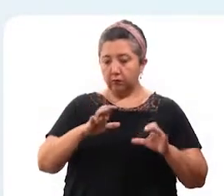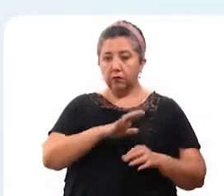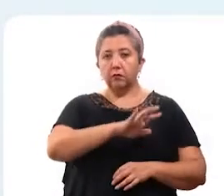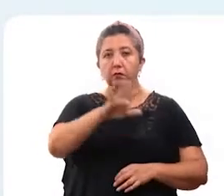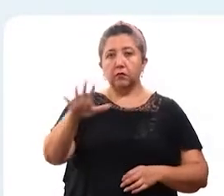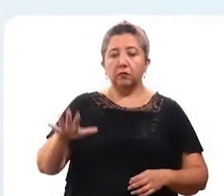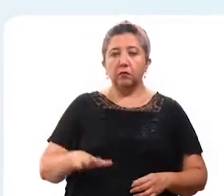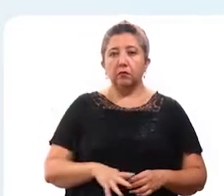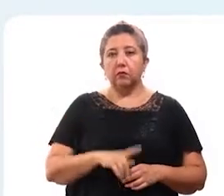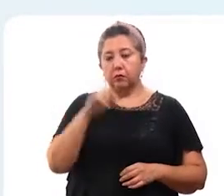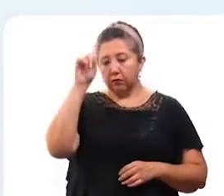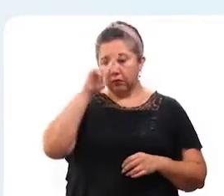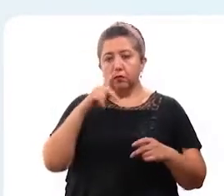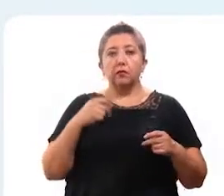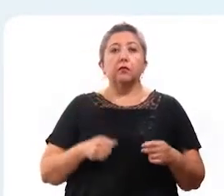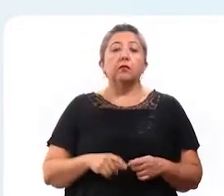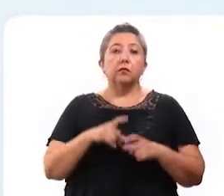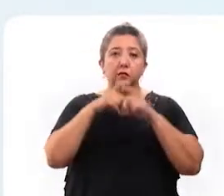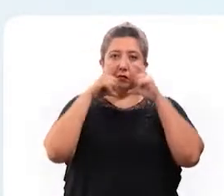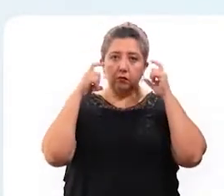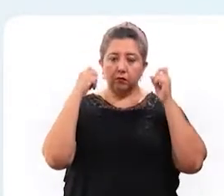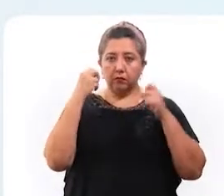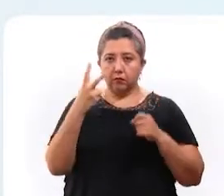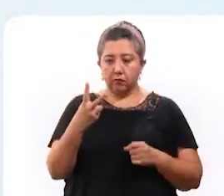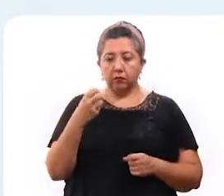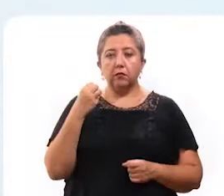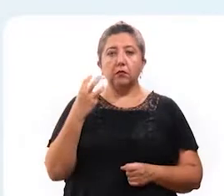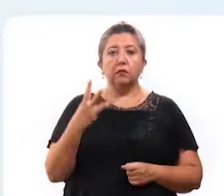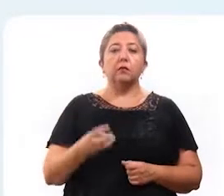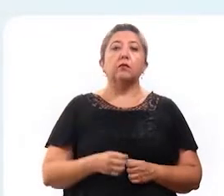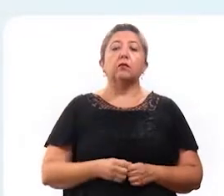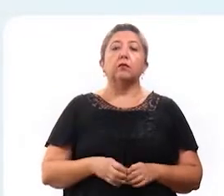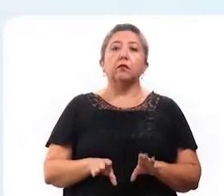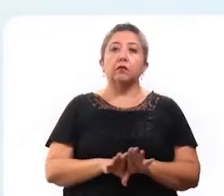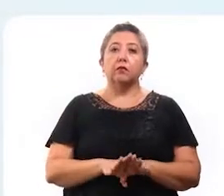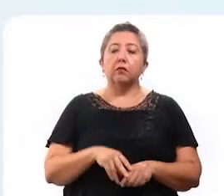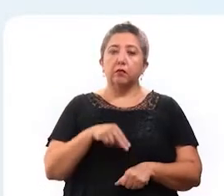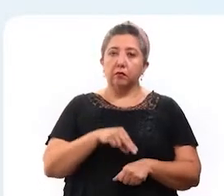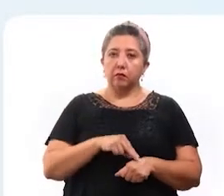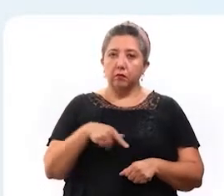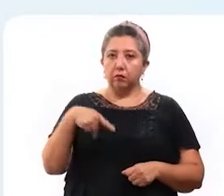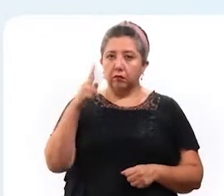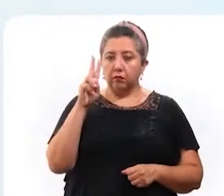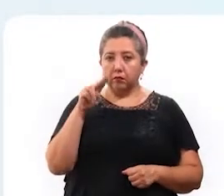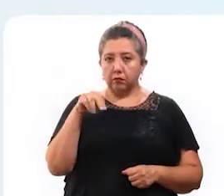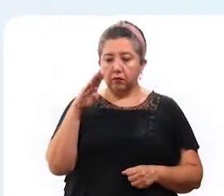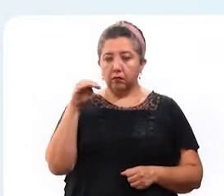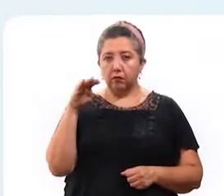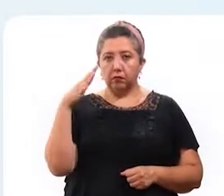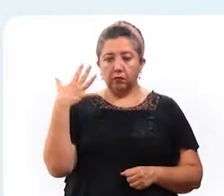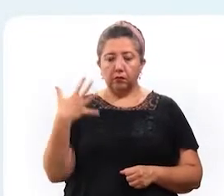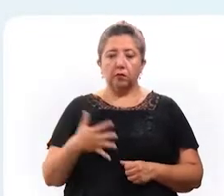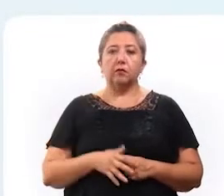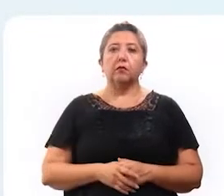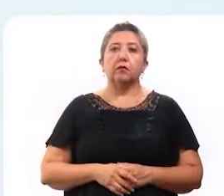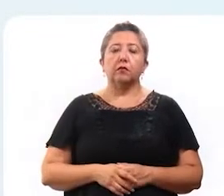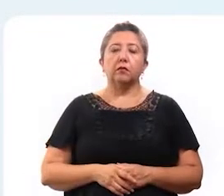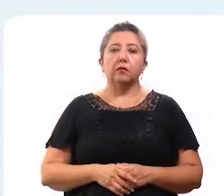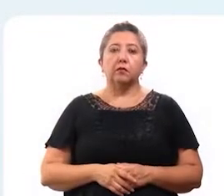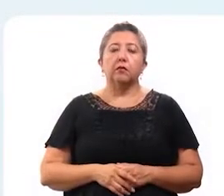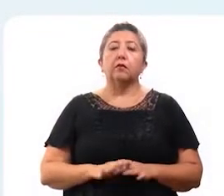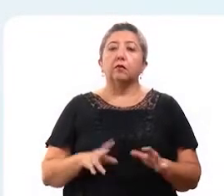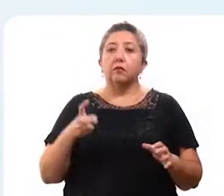entre todos, se sugiere el uso de cubrebocas de 2 capas, tricapa o de uso grado médico como es el